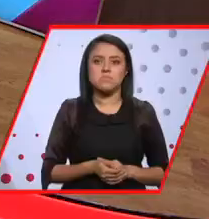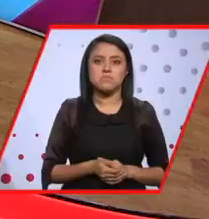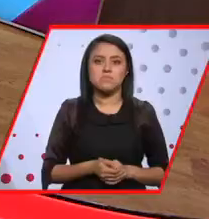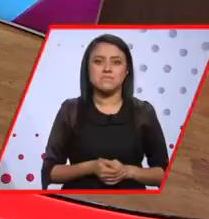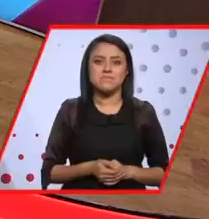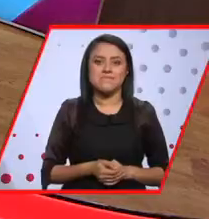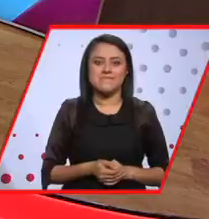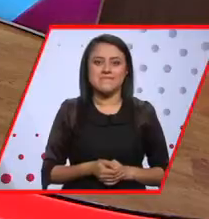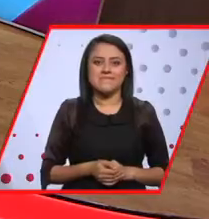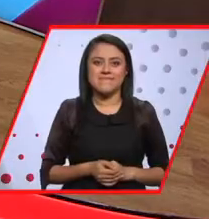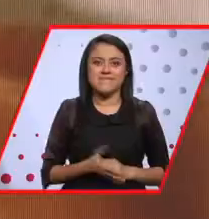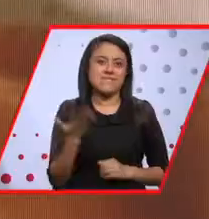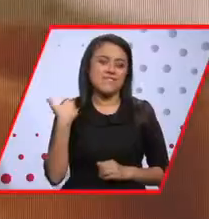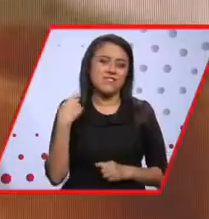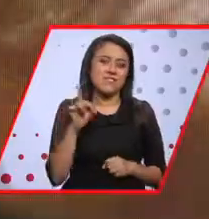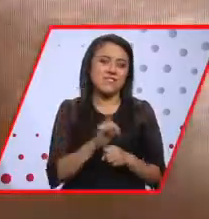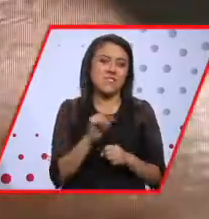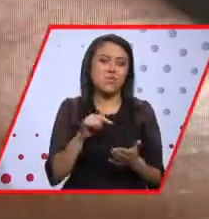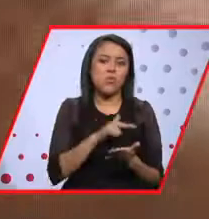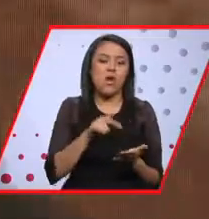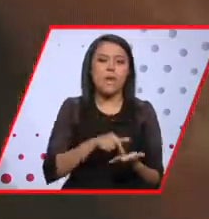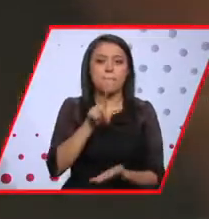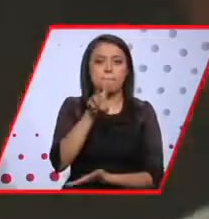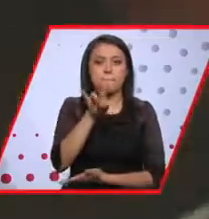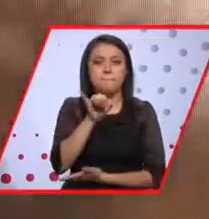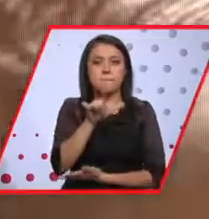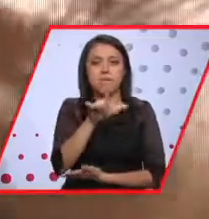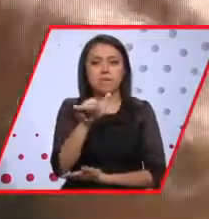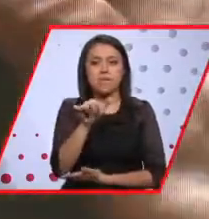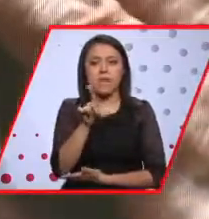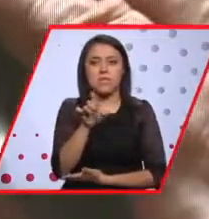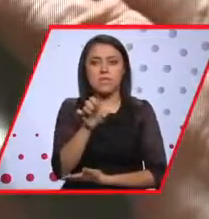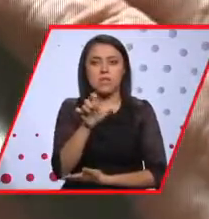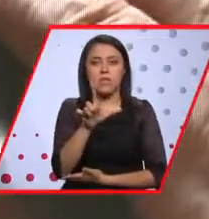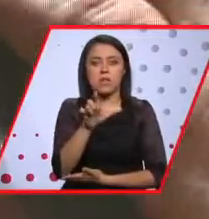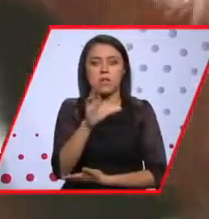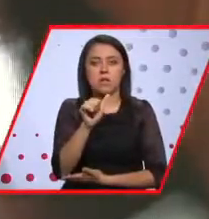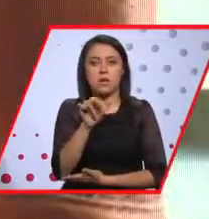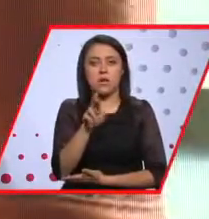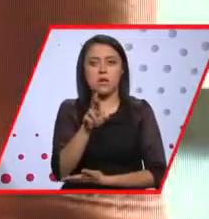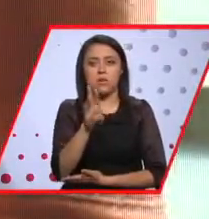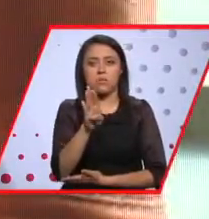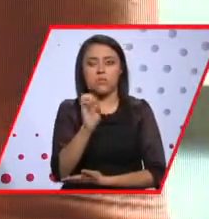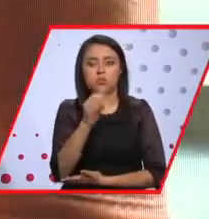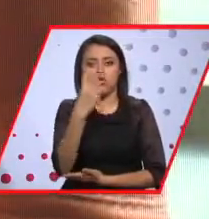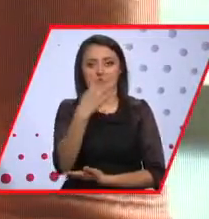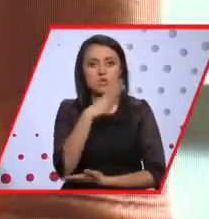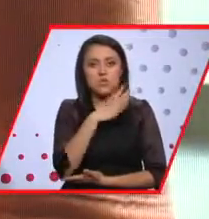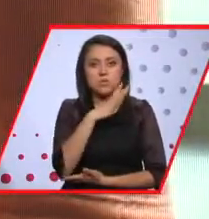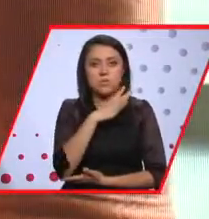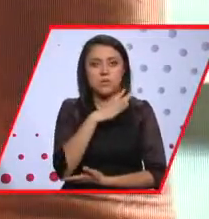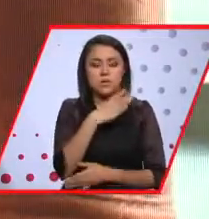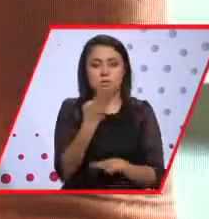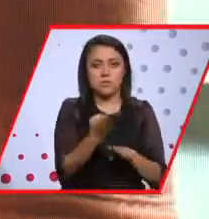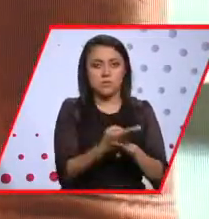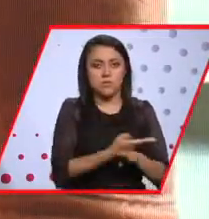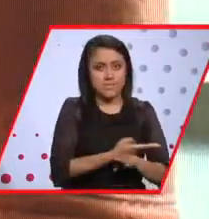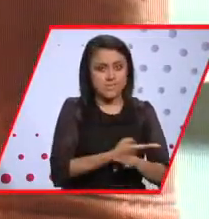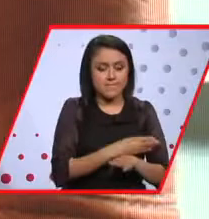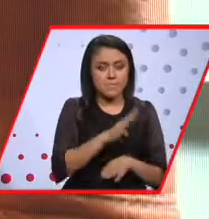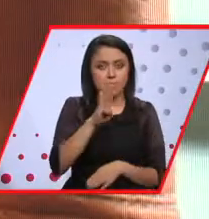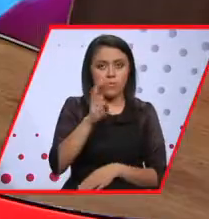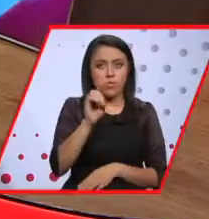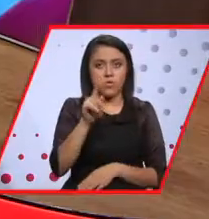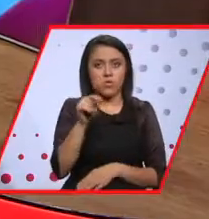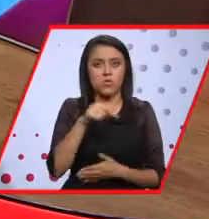una vuelta hace unos días a Villa del Carbón y esta es la primera entrega de dos reportajes que les voy a presentar acerca del botín charro. Villa del Carbón